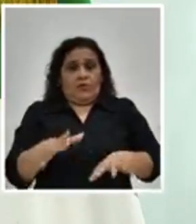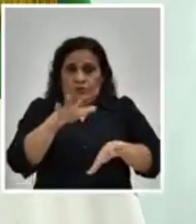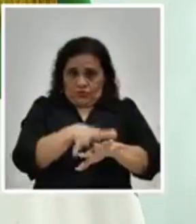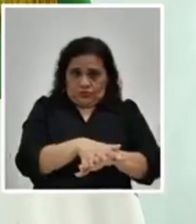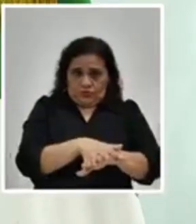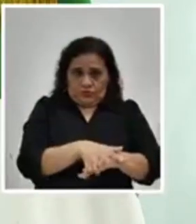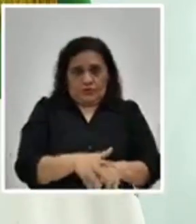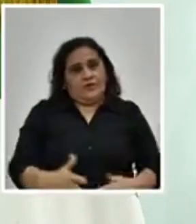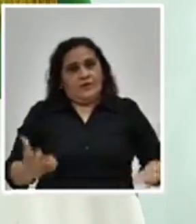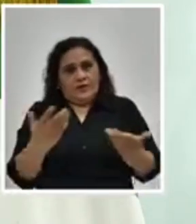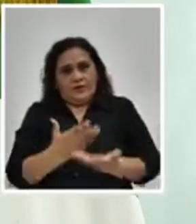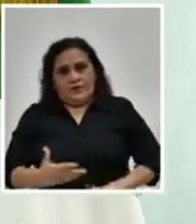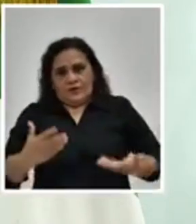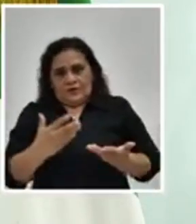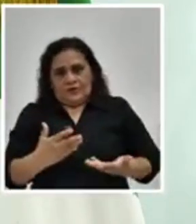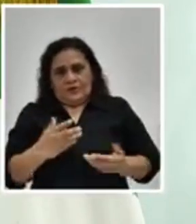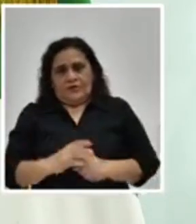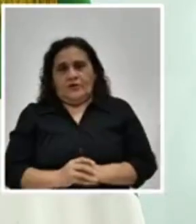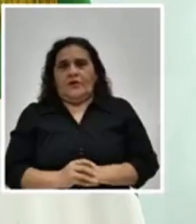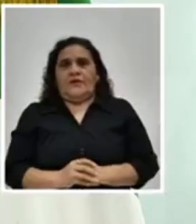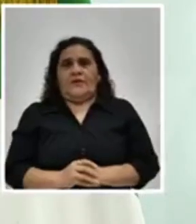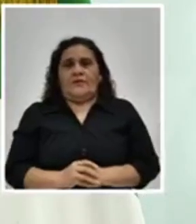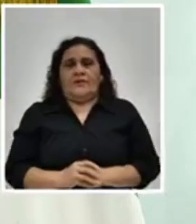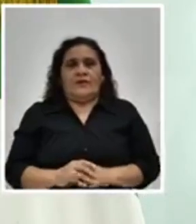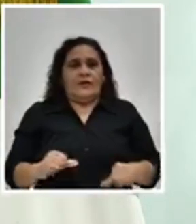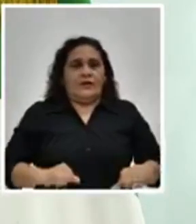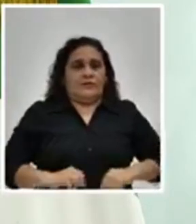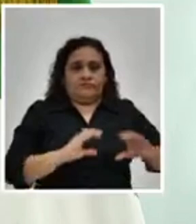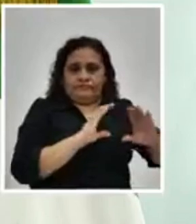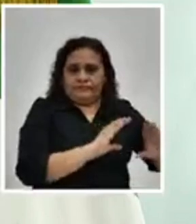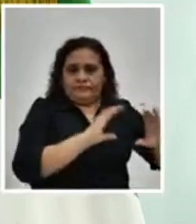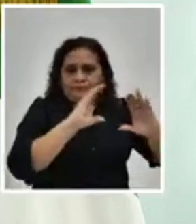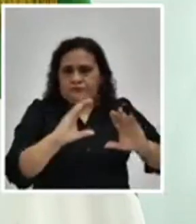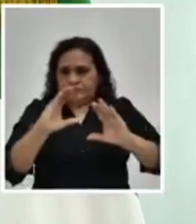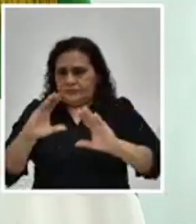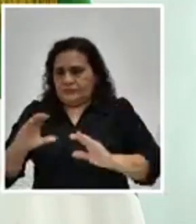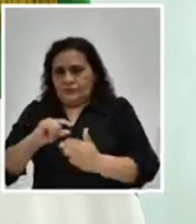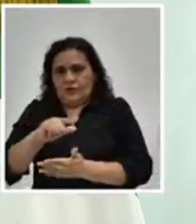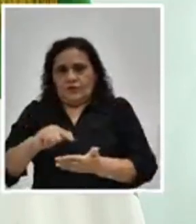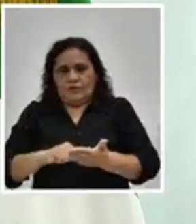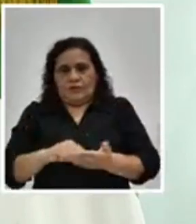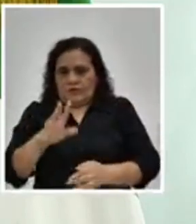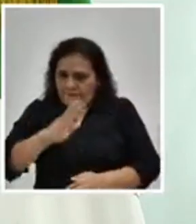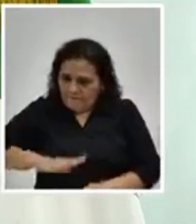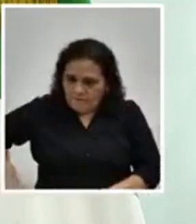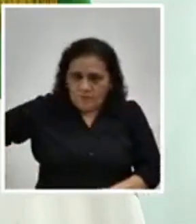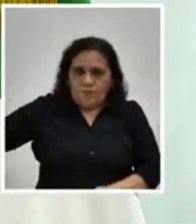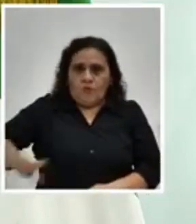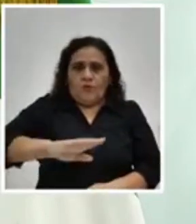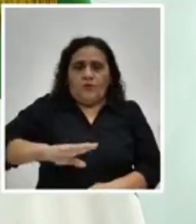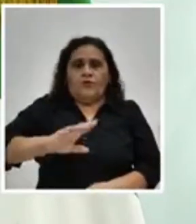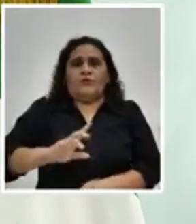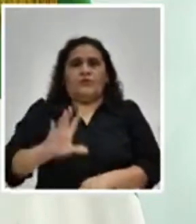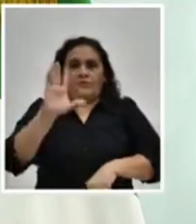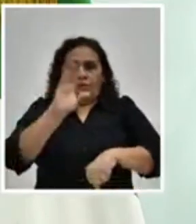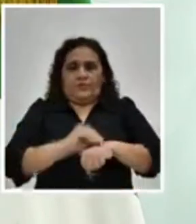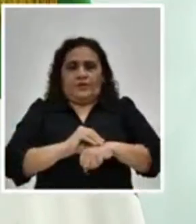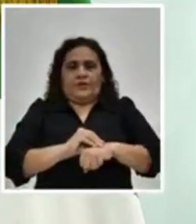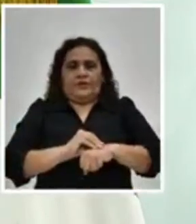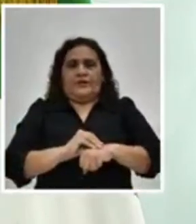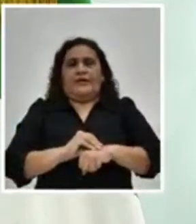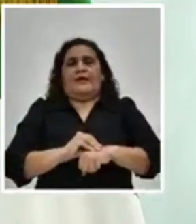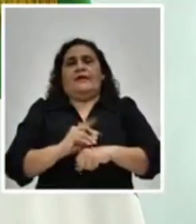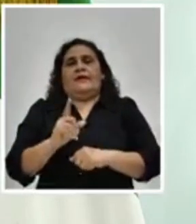como la realización de acciones de mantenimiento en espacios públicos que permitan realizar programas de activación